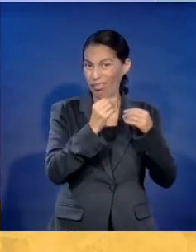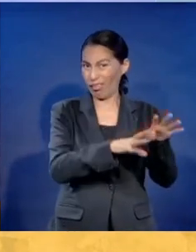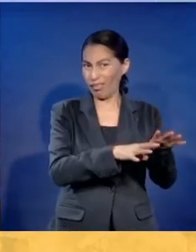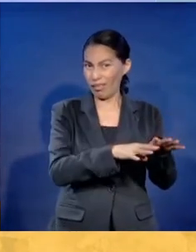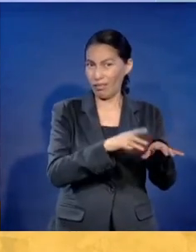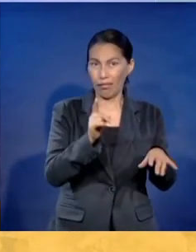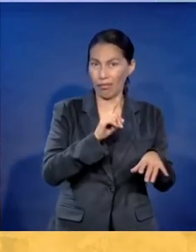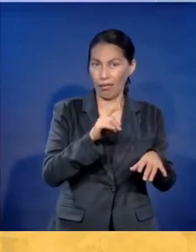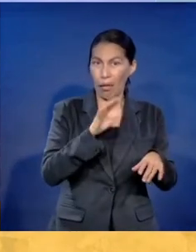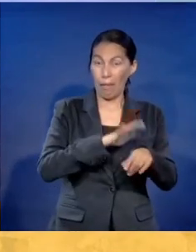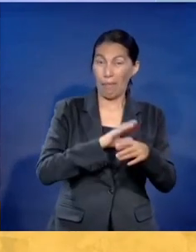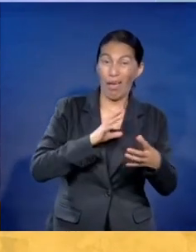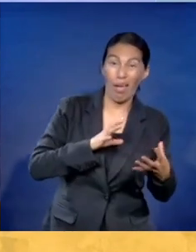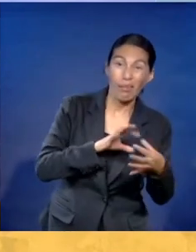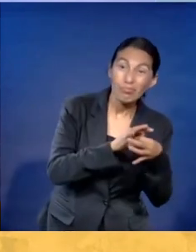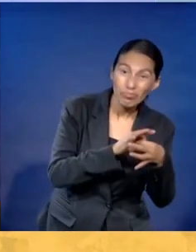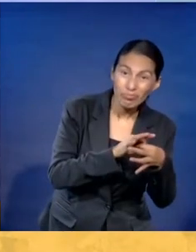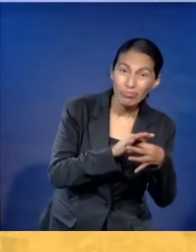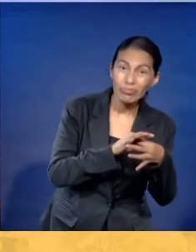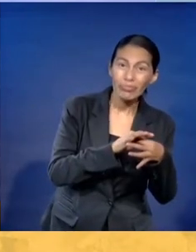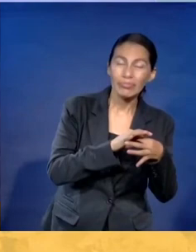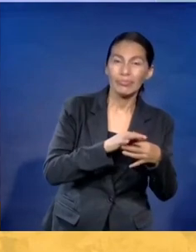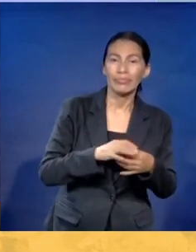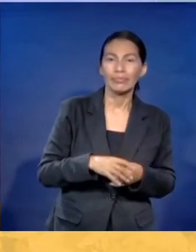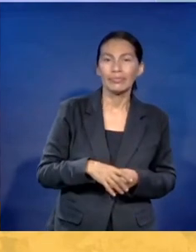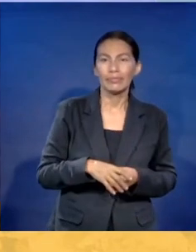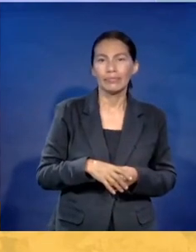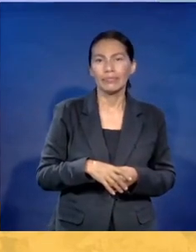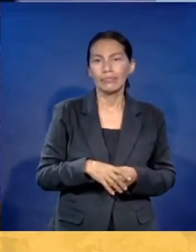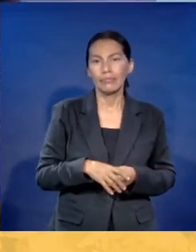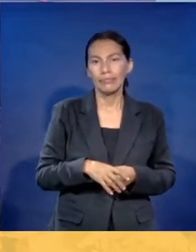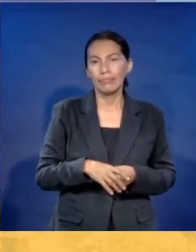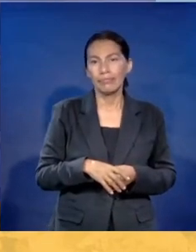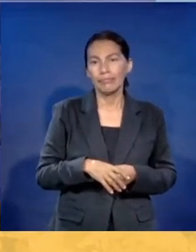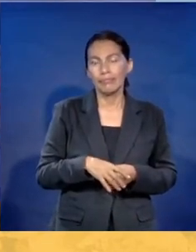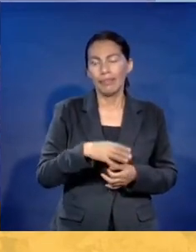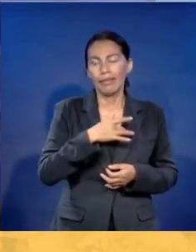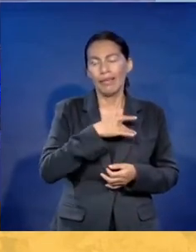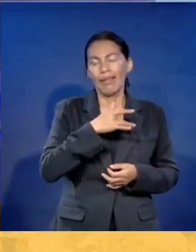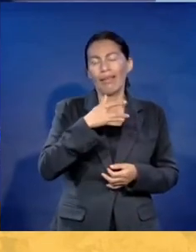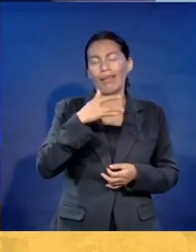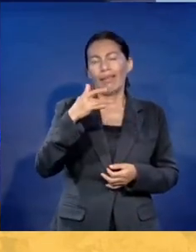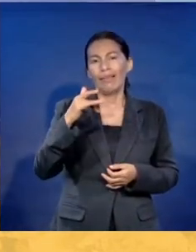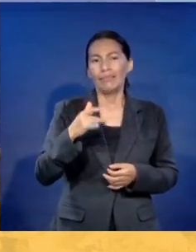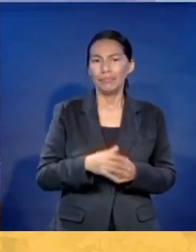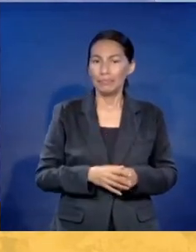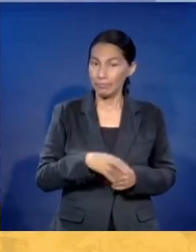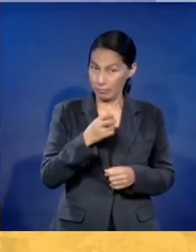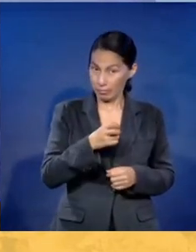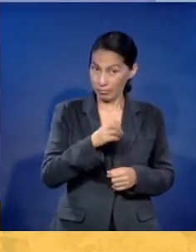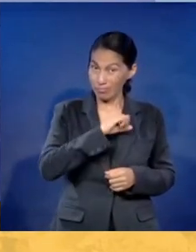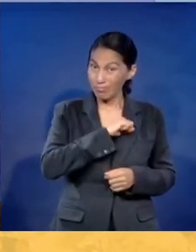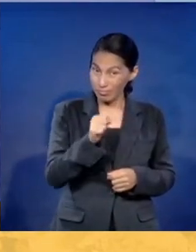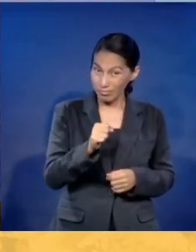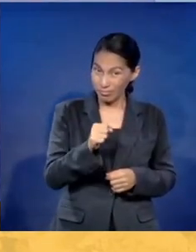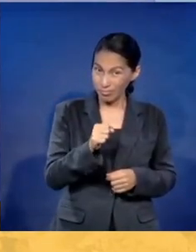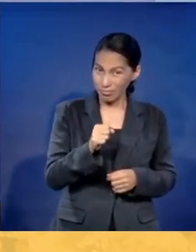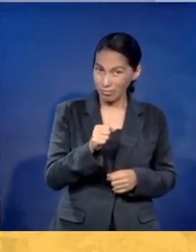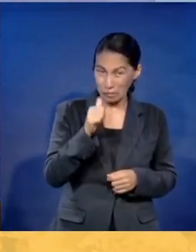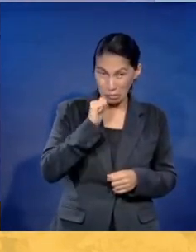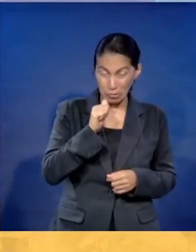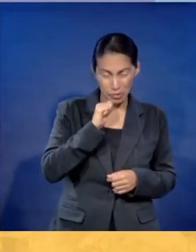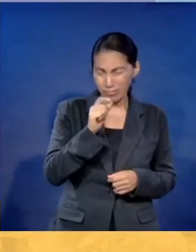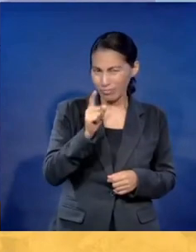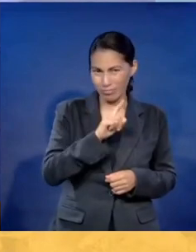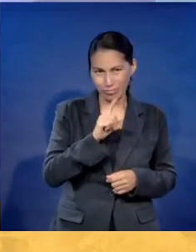porque no lo ven están bajo el efecto del enamoramiento ahora esto es malo No necesariamente es parte